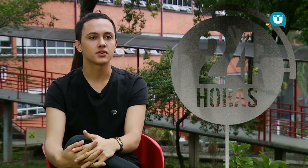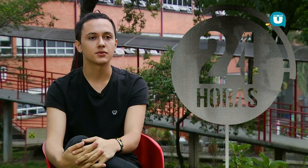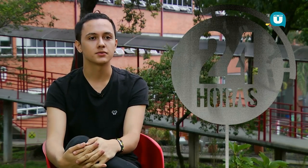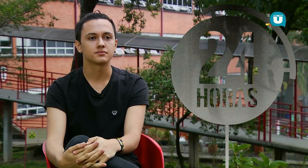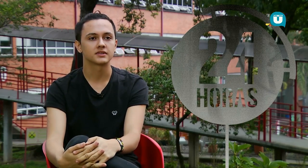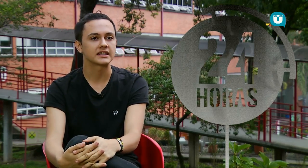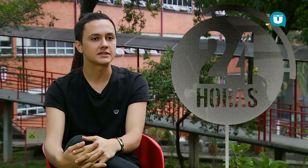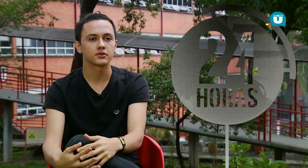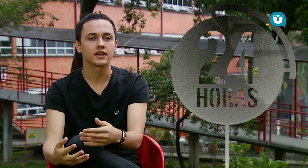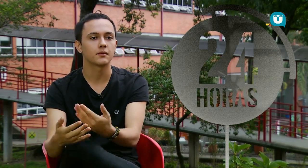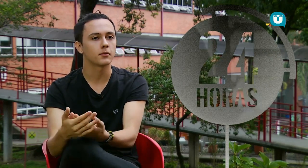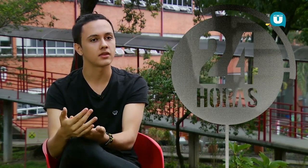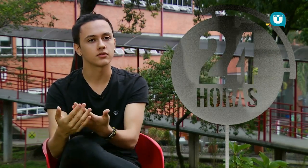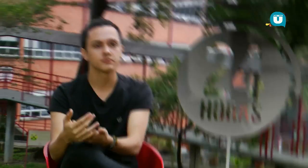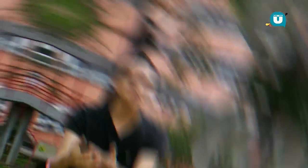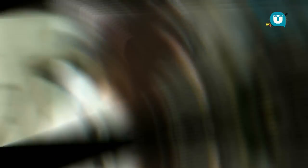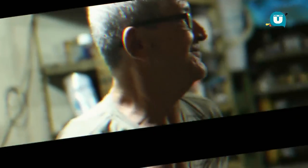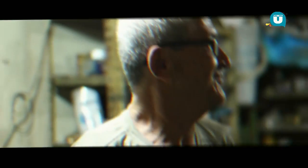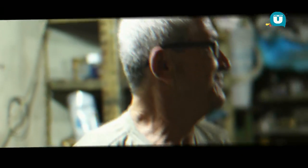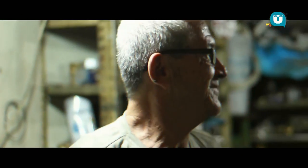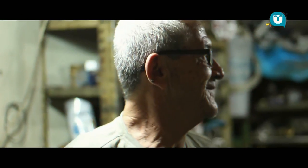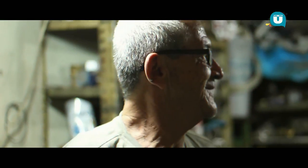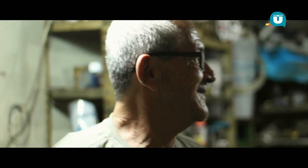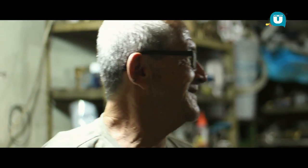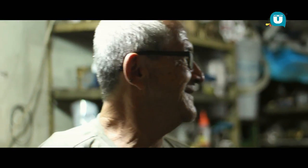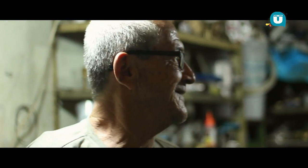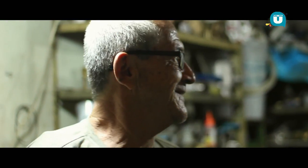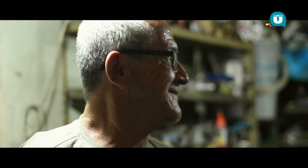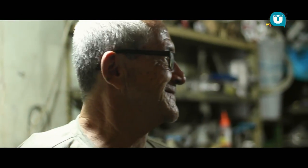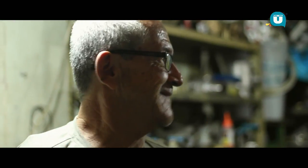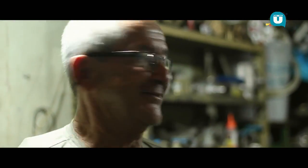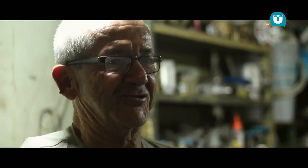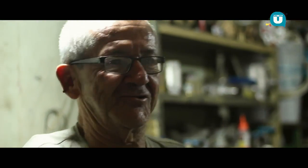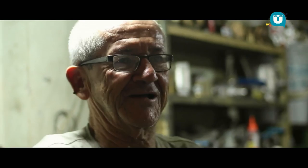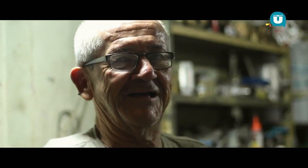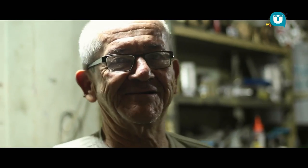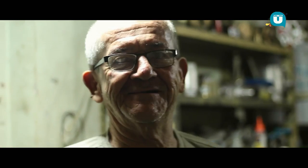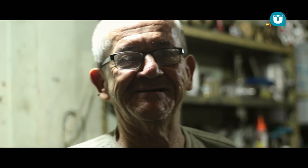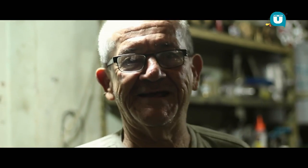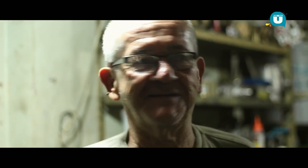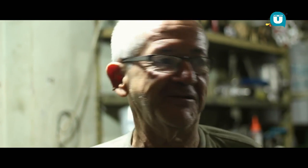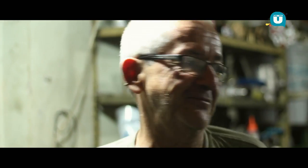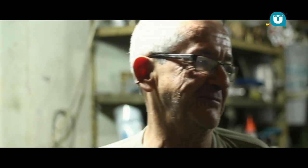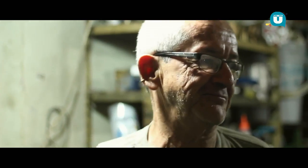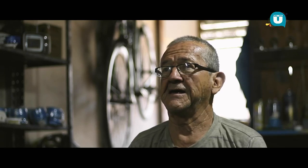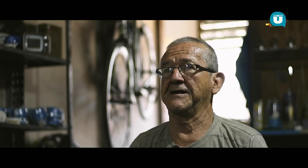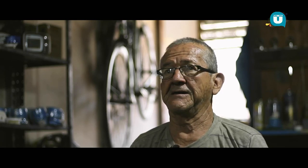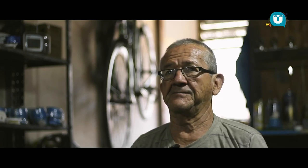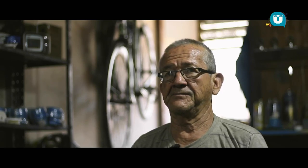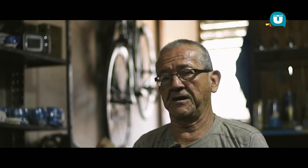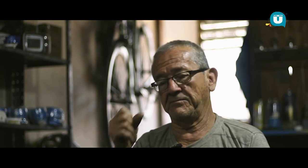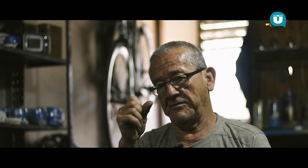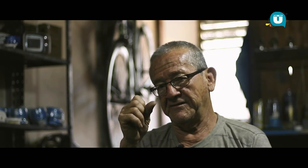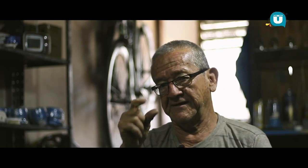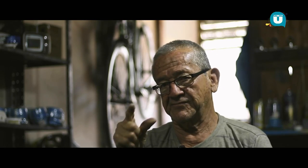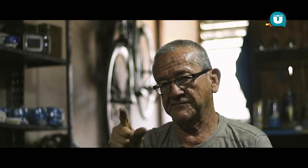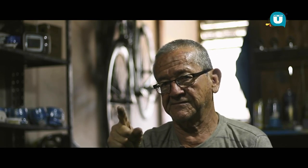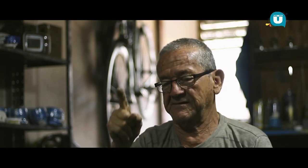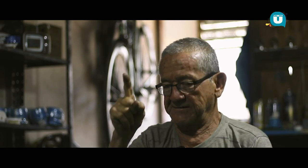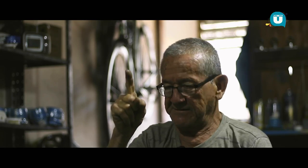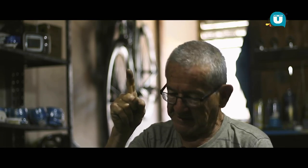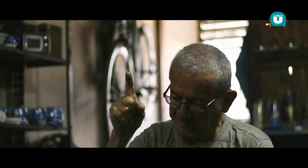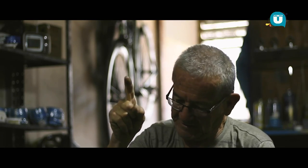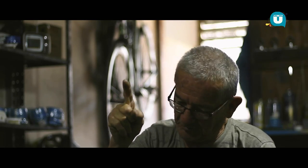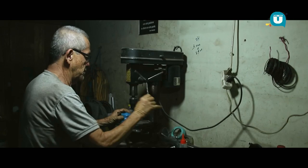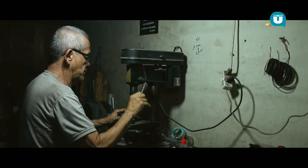le piden eso a uno. Responder a momento. Yo me llamo Octavio Emilio Casas. Vine a Medellín en